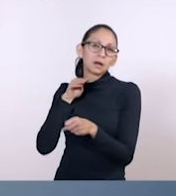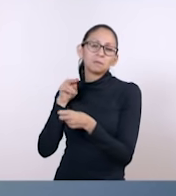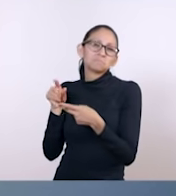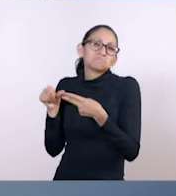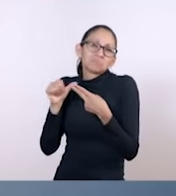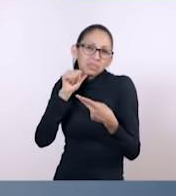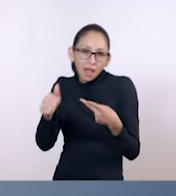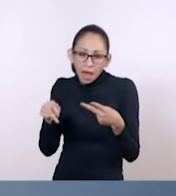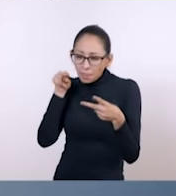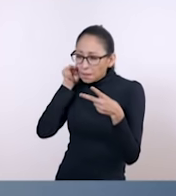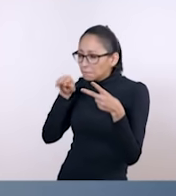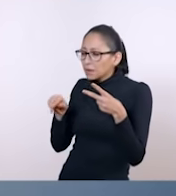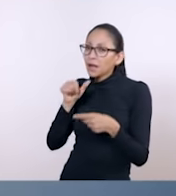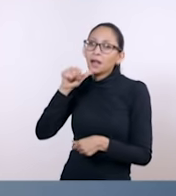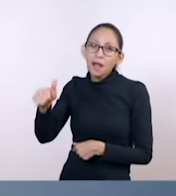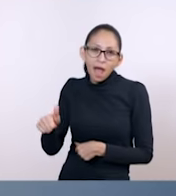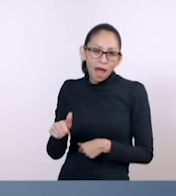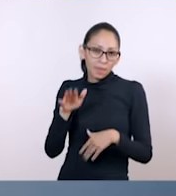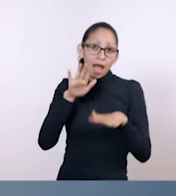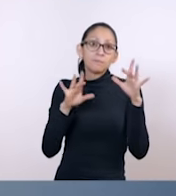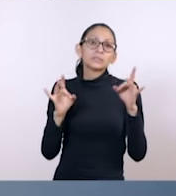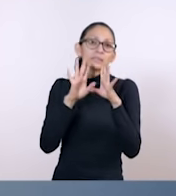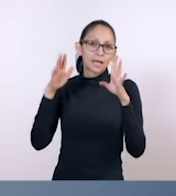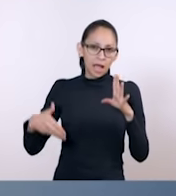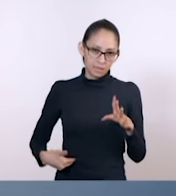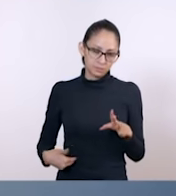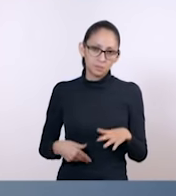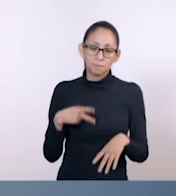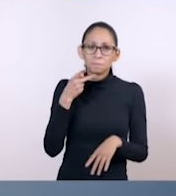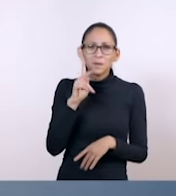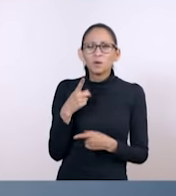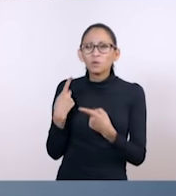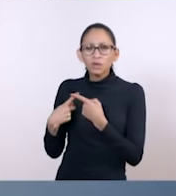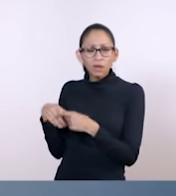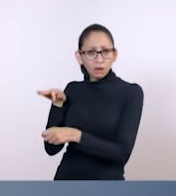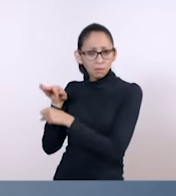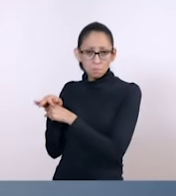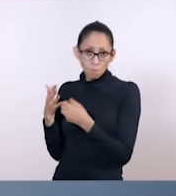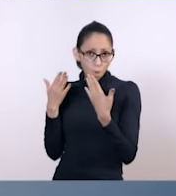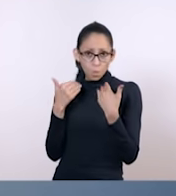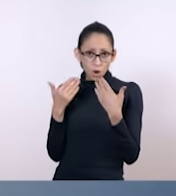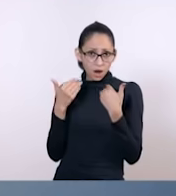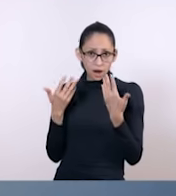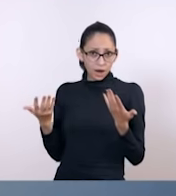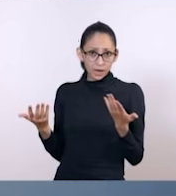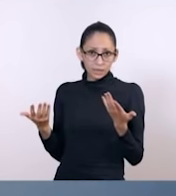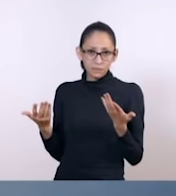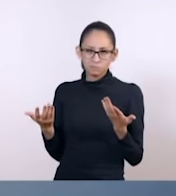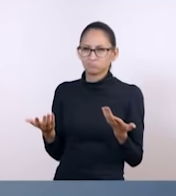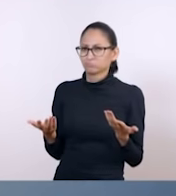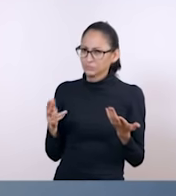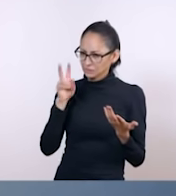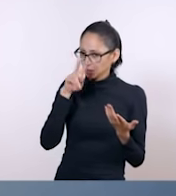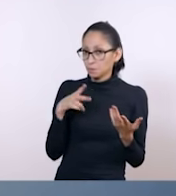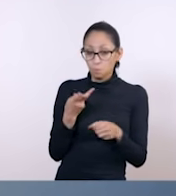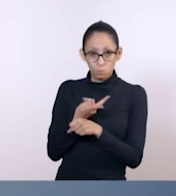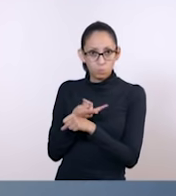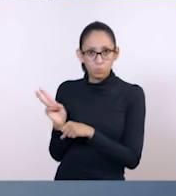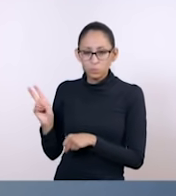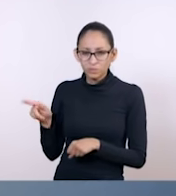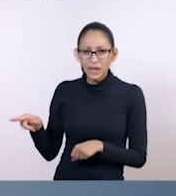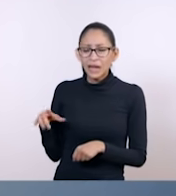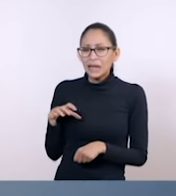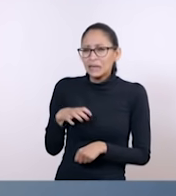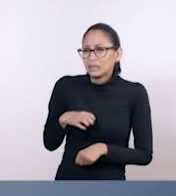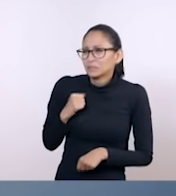lo lastiman con y sin intención. Y definitivamente no había nadie que lo protegiera. Y, ay, pobrecito, tenía que hacer